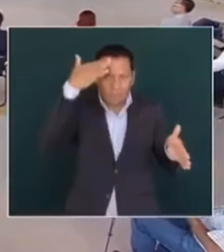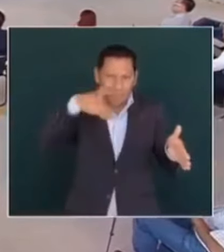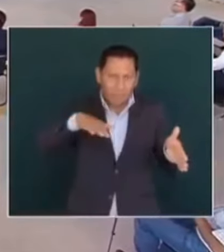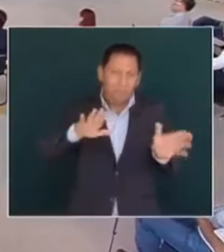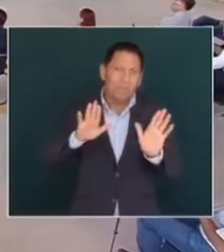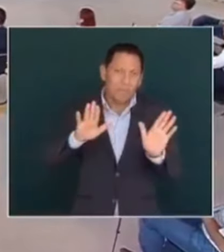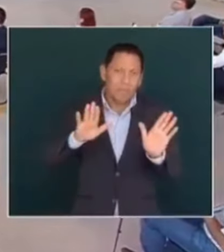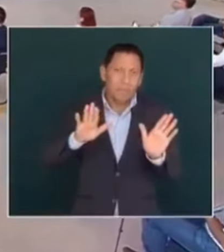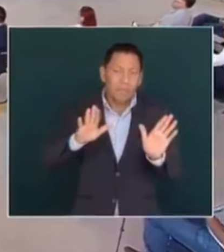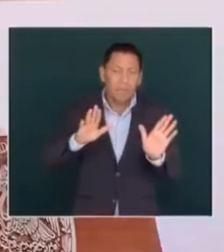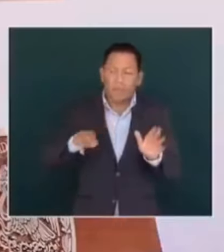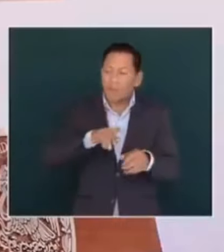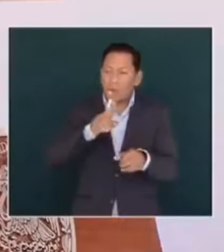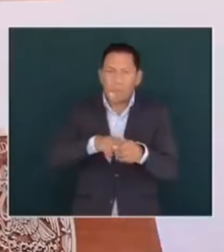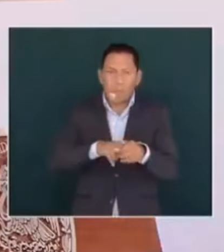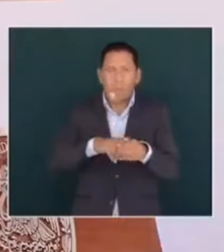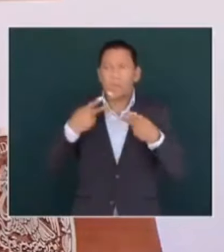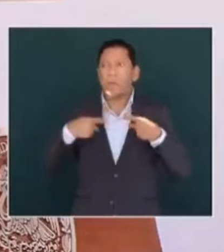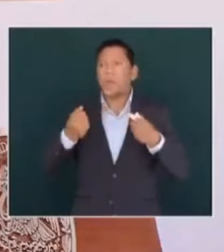Son tiempos de sopilotes.